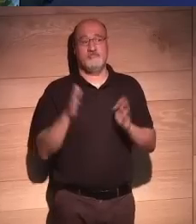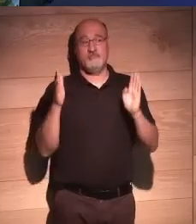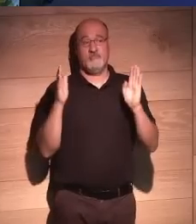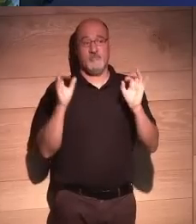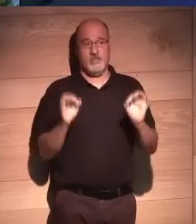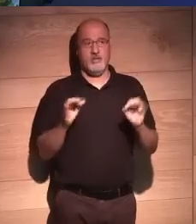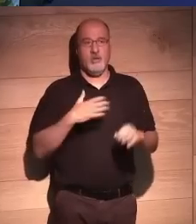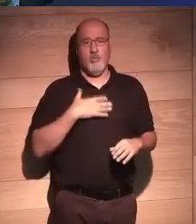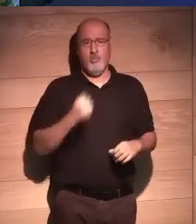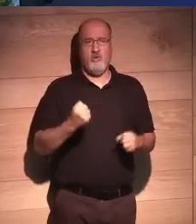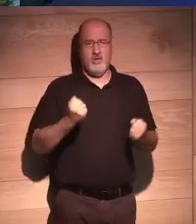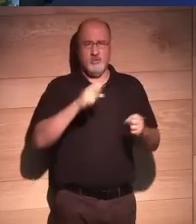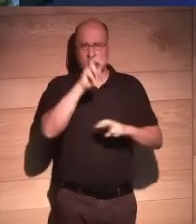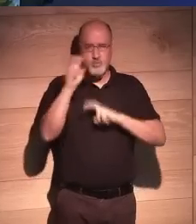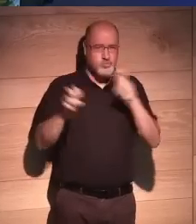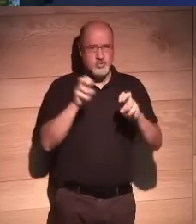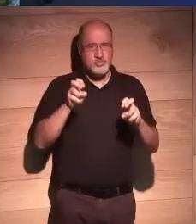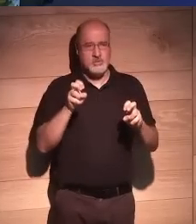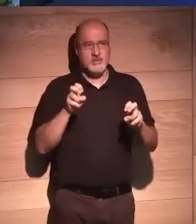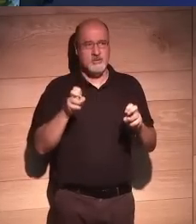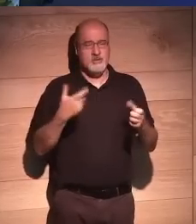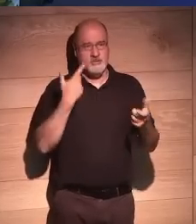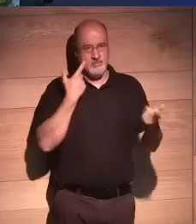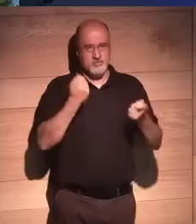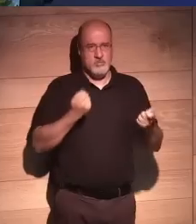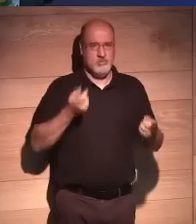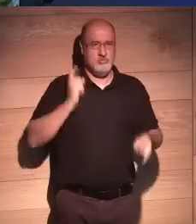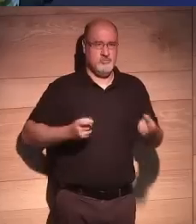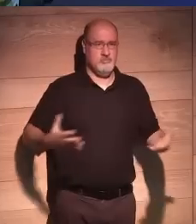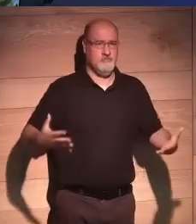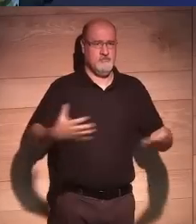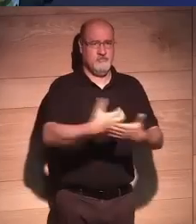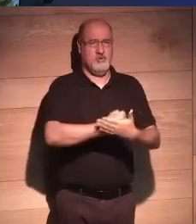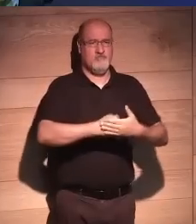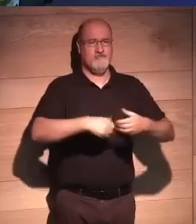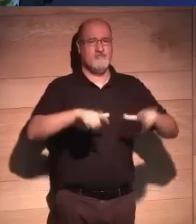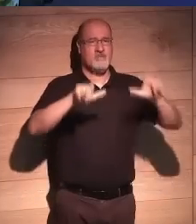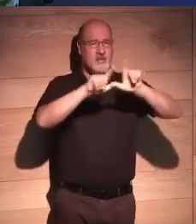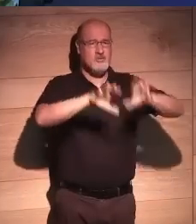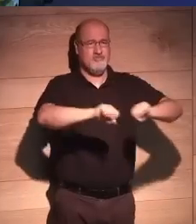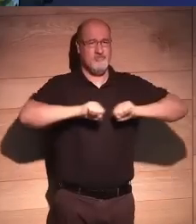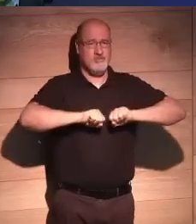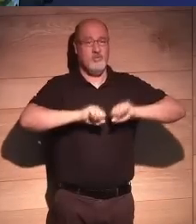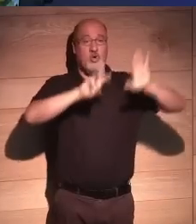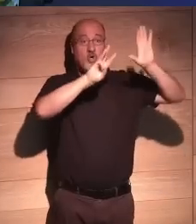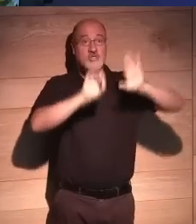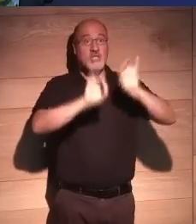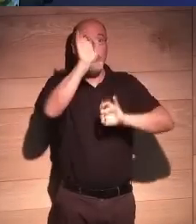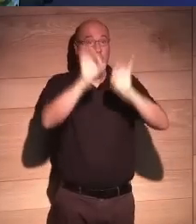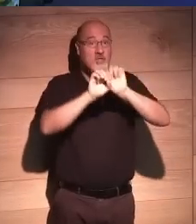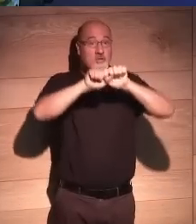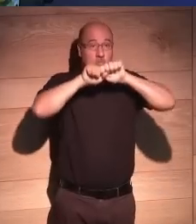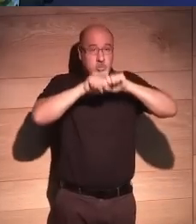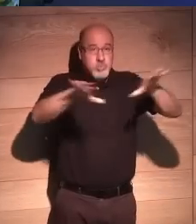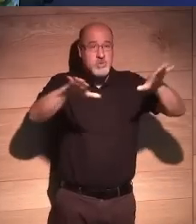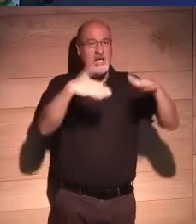existía. El poder siempre tiende a tener la televisión, porque es el instrumento más poderoso que hay. El 80% de la información que le llega al